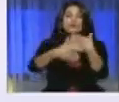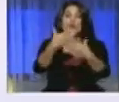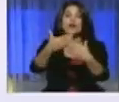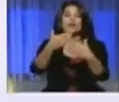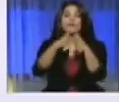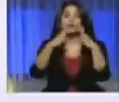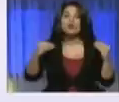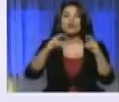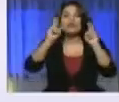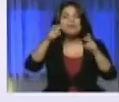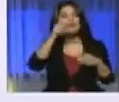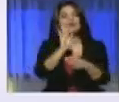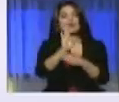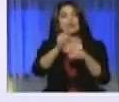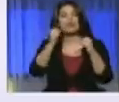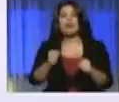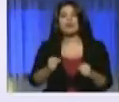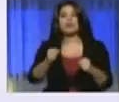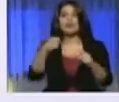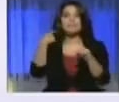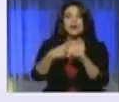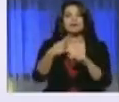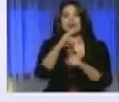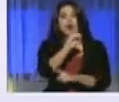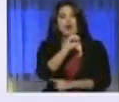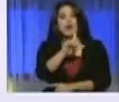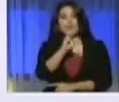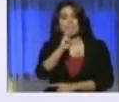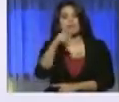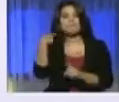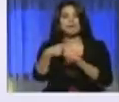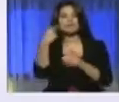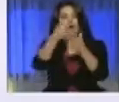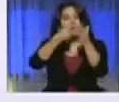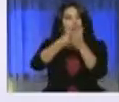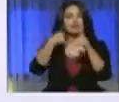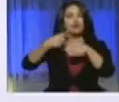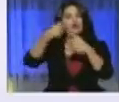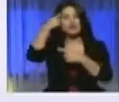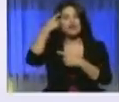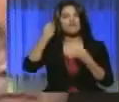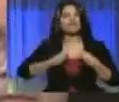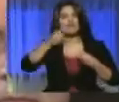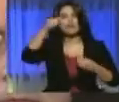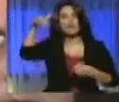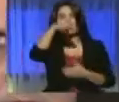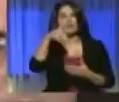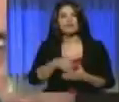la seguridad de las OLP y del combate diario por la vida del pueblo.